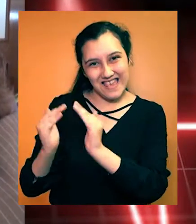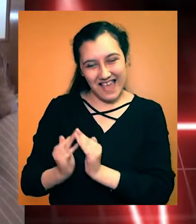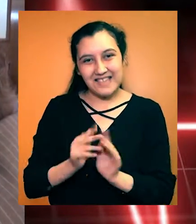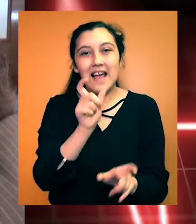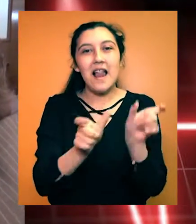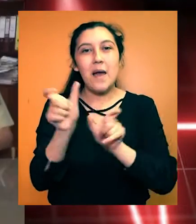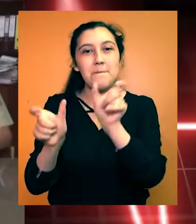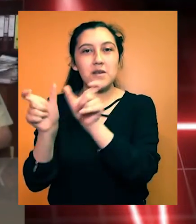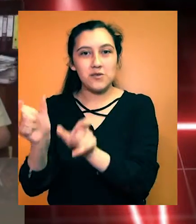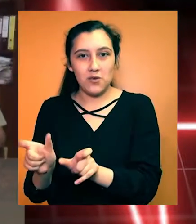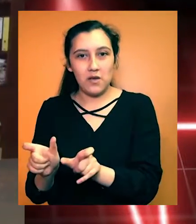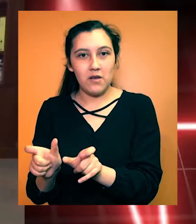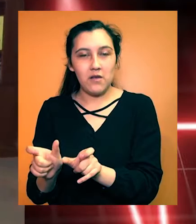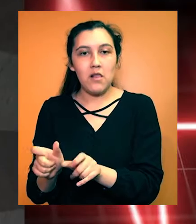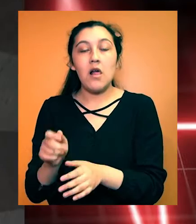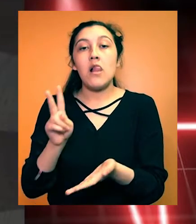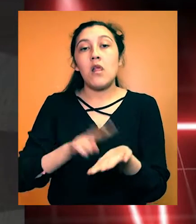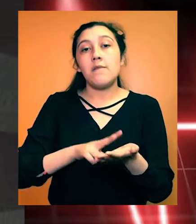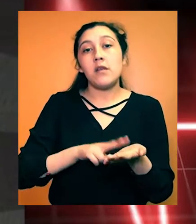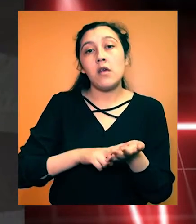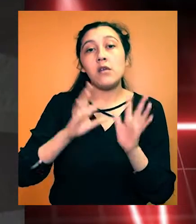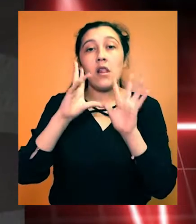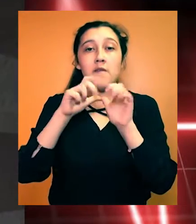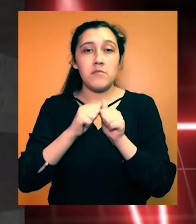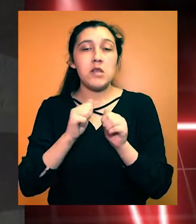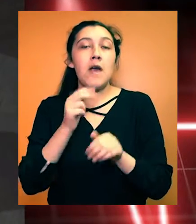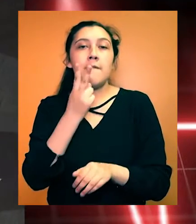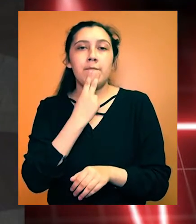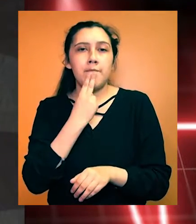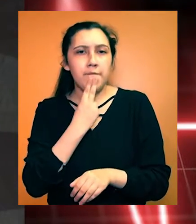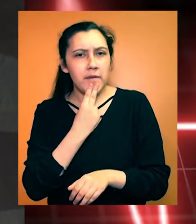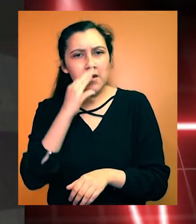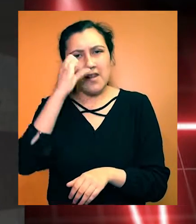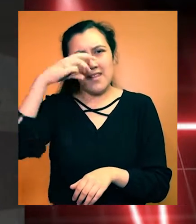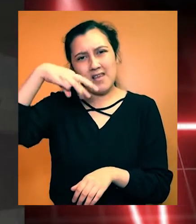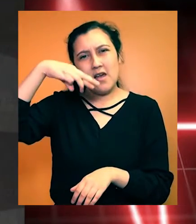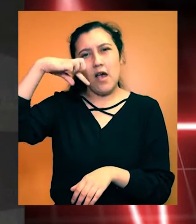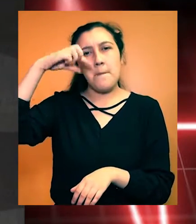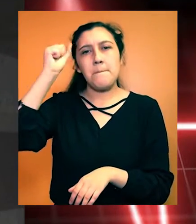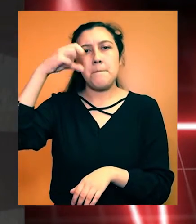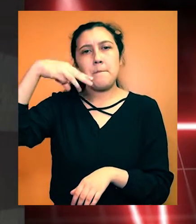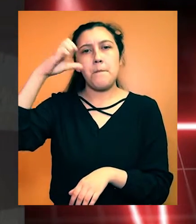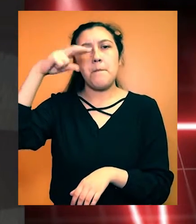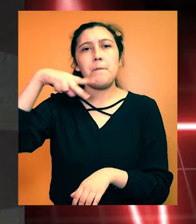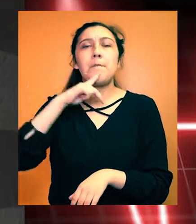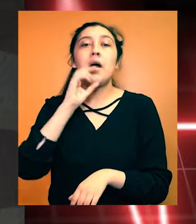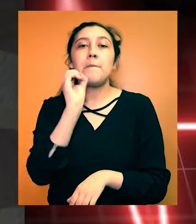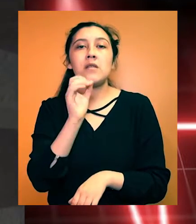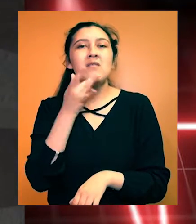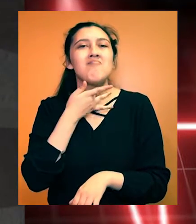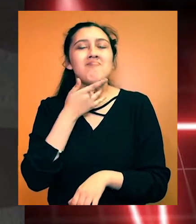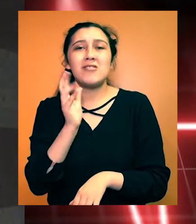Adrián Águila, presidente del asentamiento. El real sentido de que las familias estén viviendo en un campamento es por adquirir